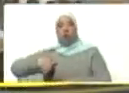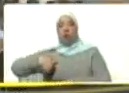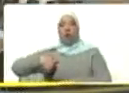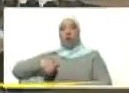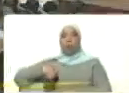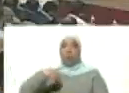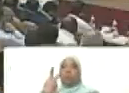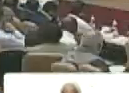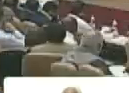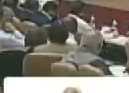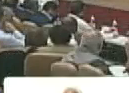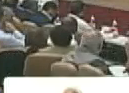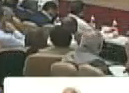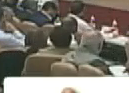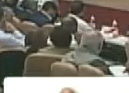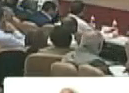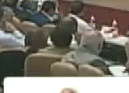dos revoluciones,